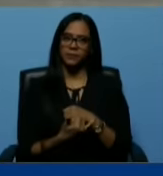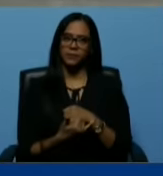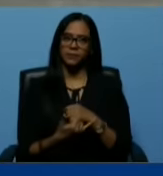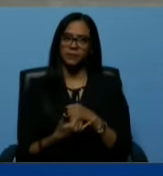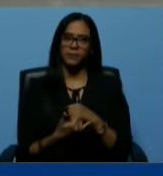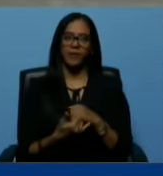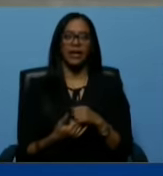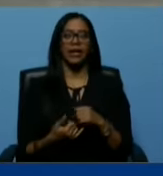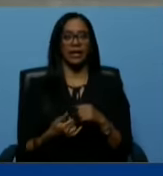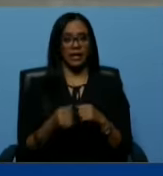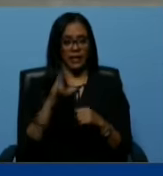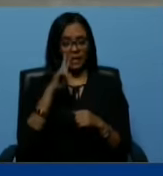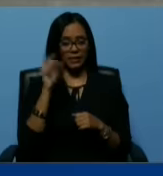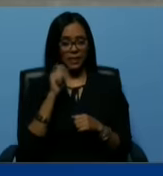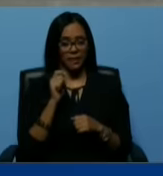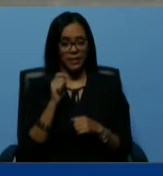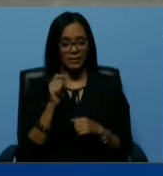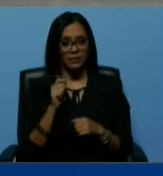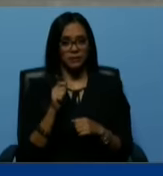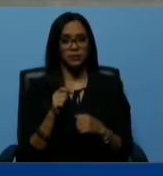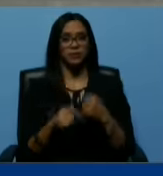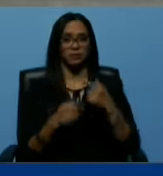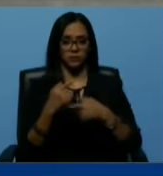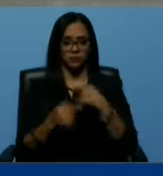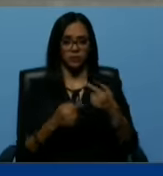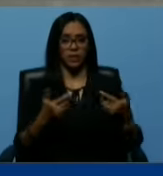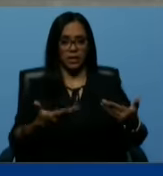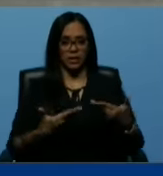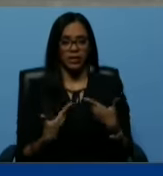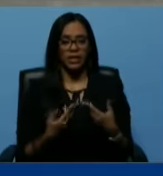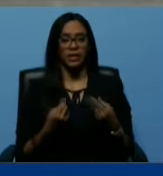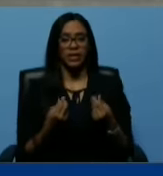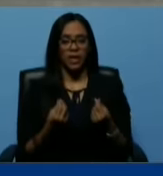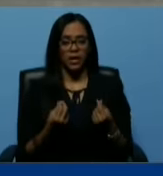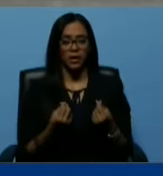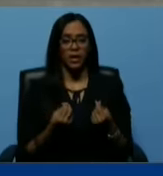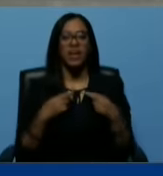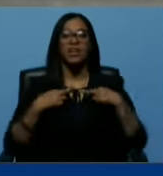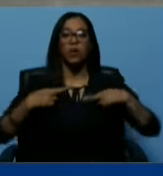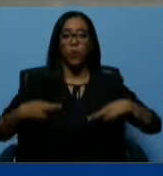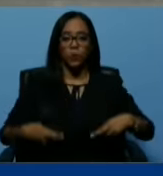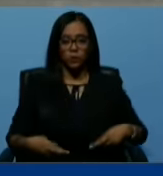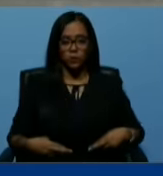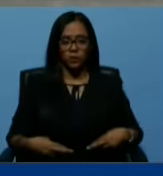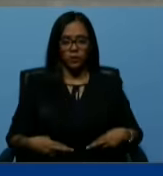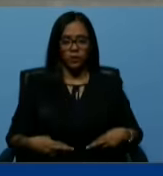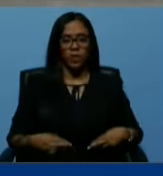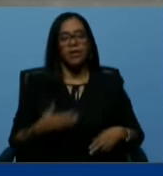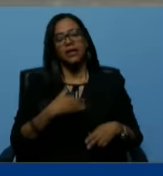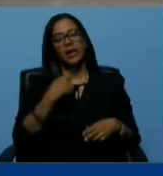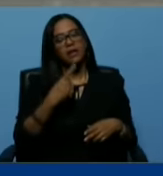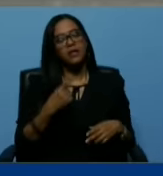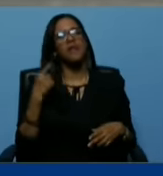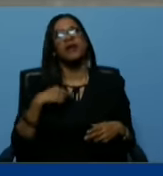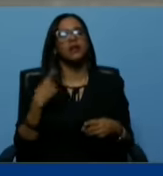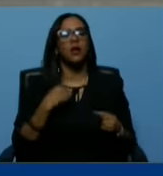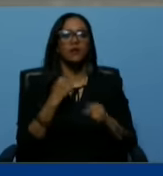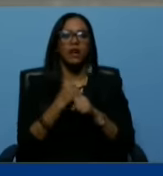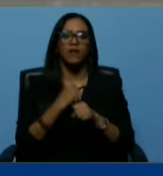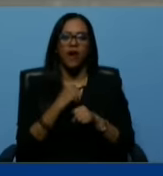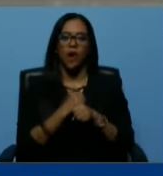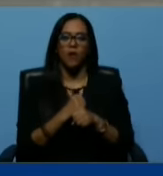Y trimestralmente le va a llegar el dinero, el recurso. Quiere decir que van a tener un trabajo bien